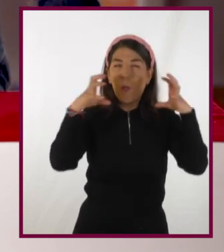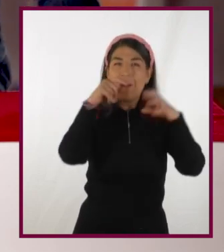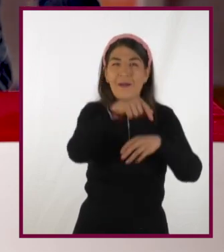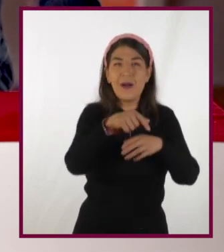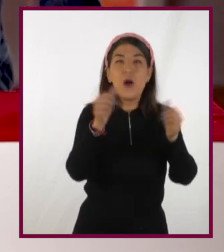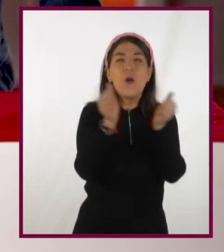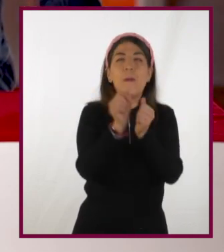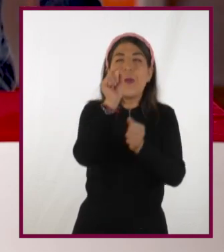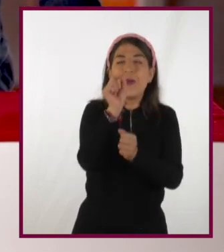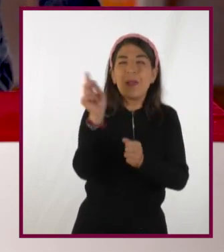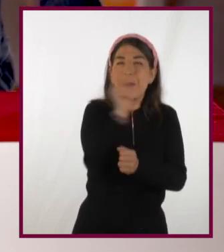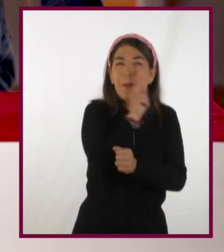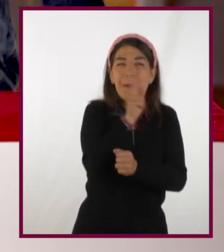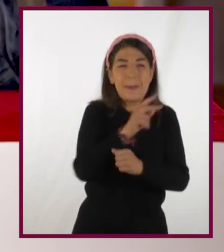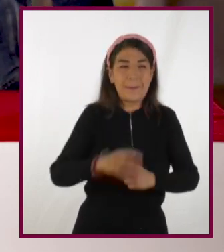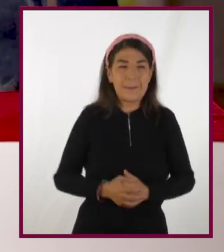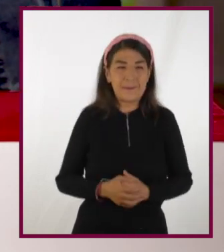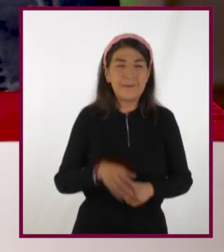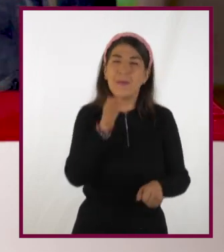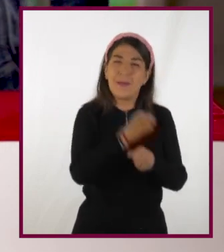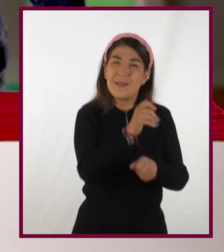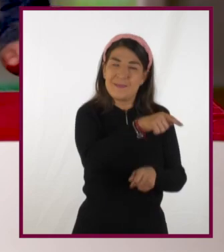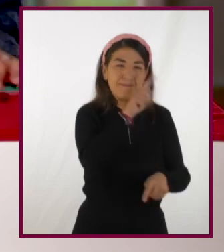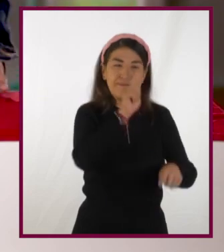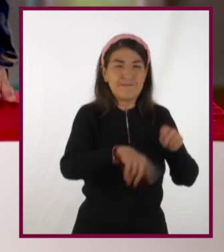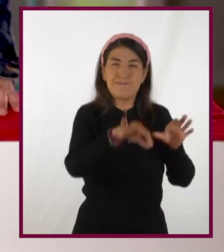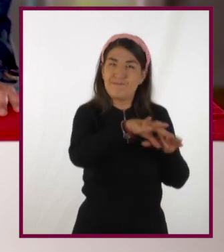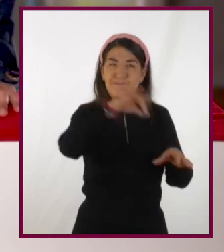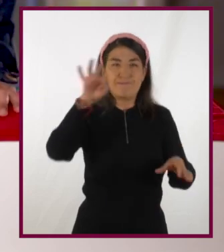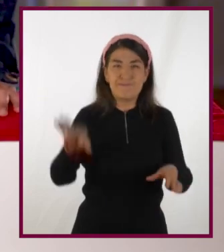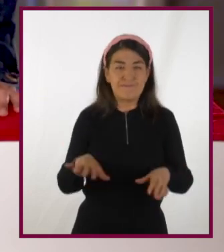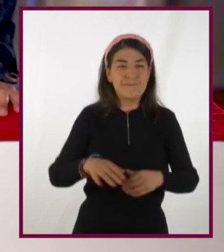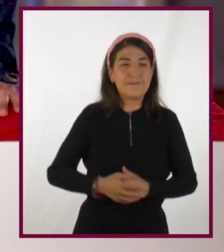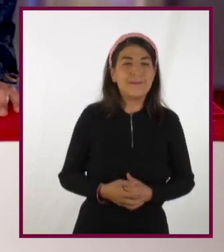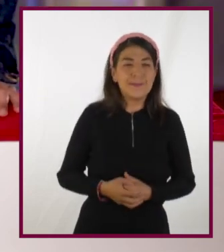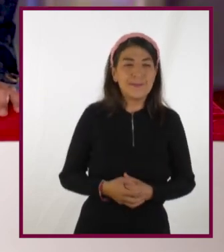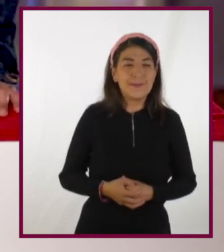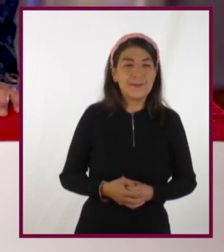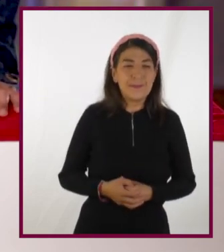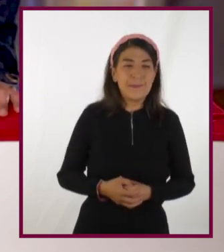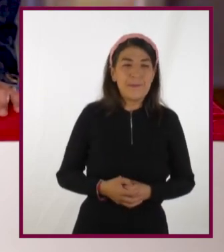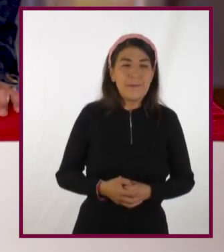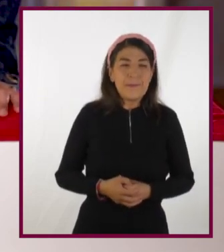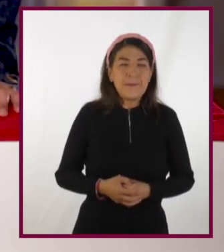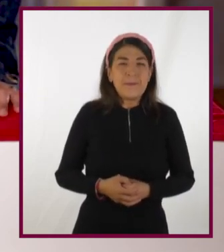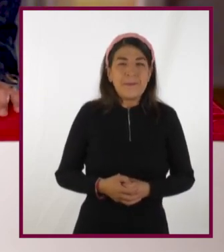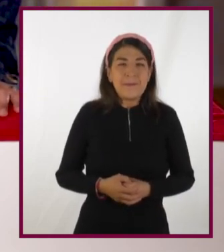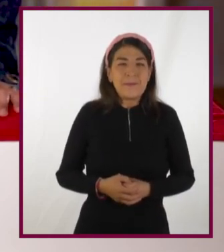que tenga un poco de aire. Voy a Ok. sacar el diablillo anterior.